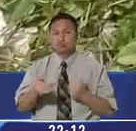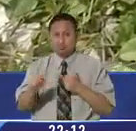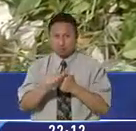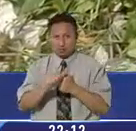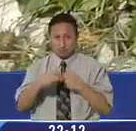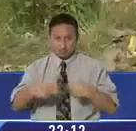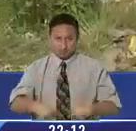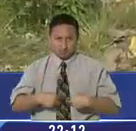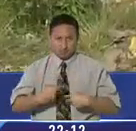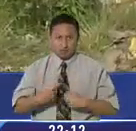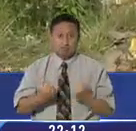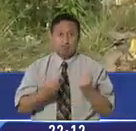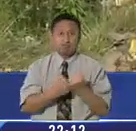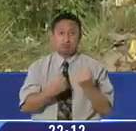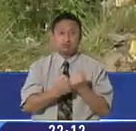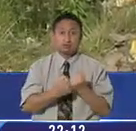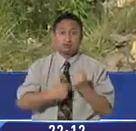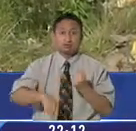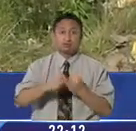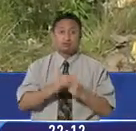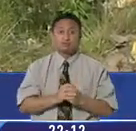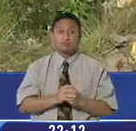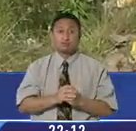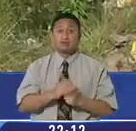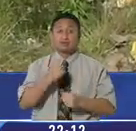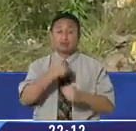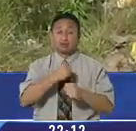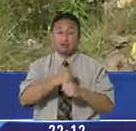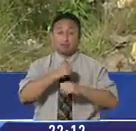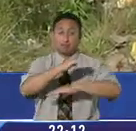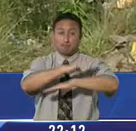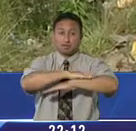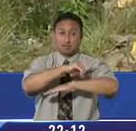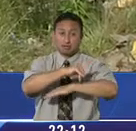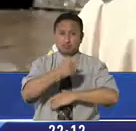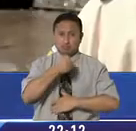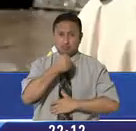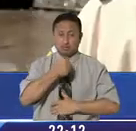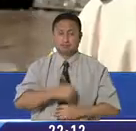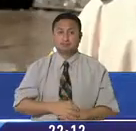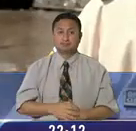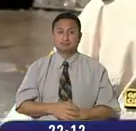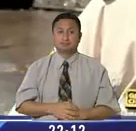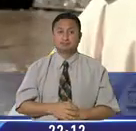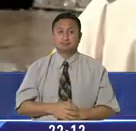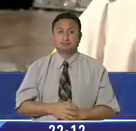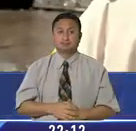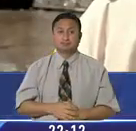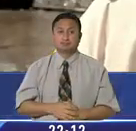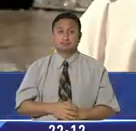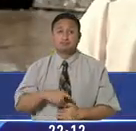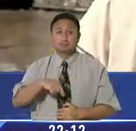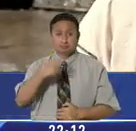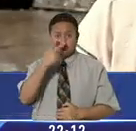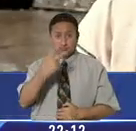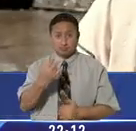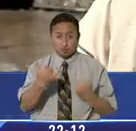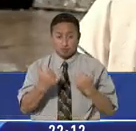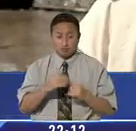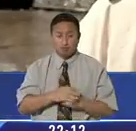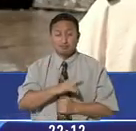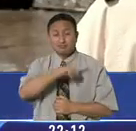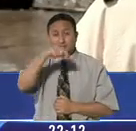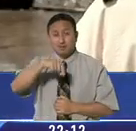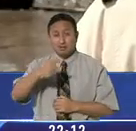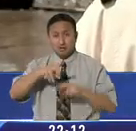y colaboraba para una plataforma digital. Se conoció que era periodista. Se llega a determinar de que al momento que realizan